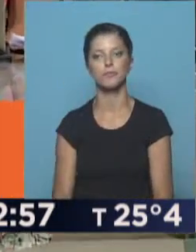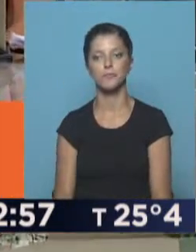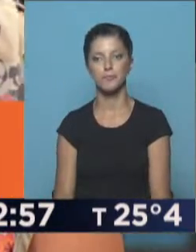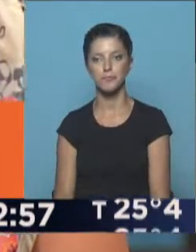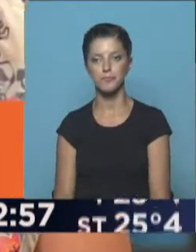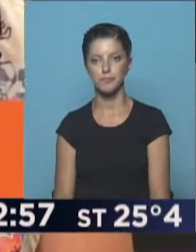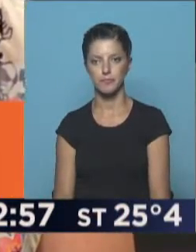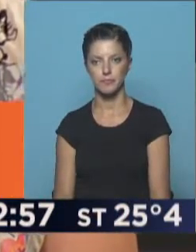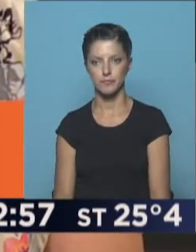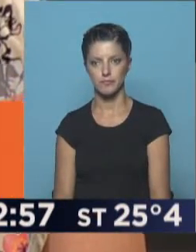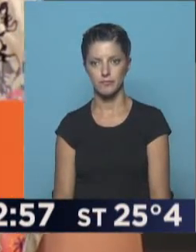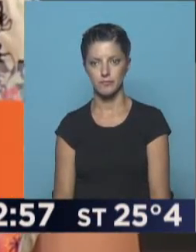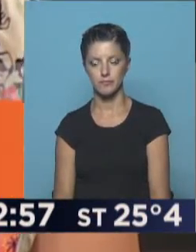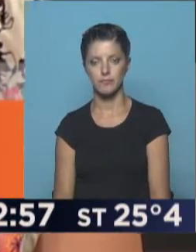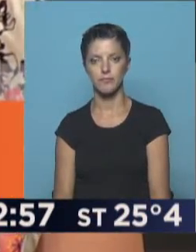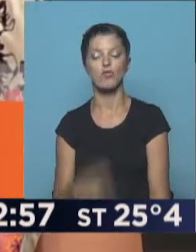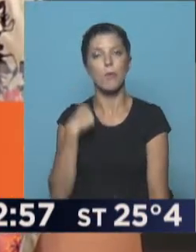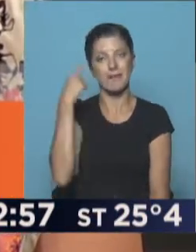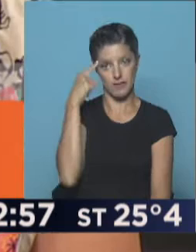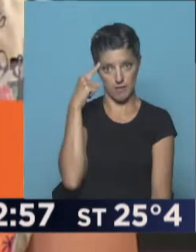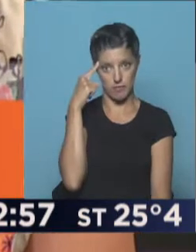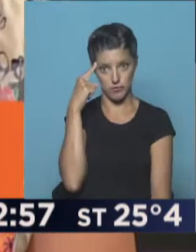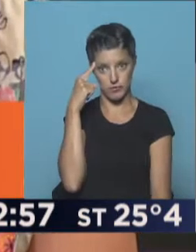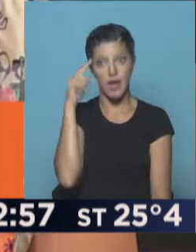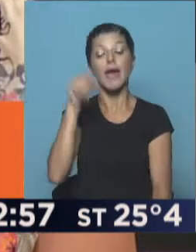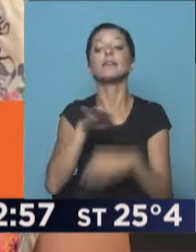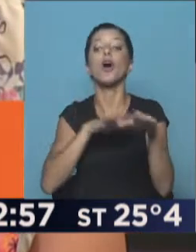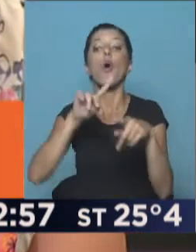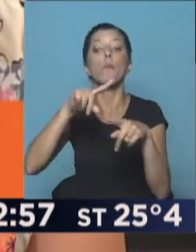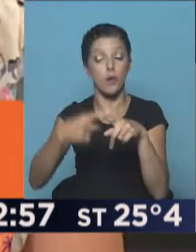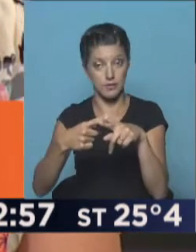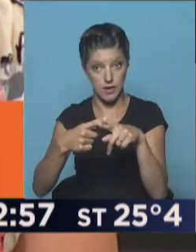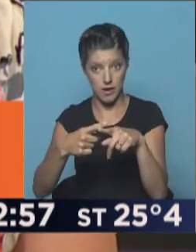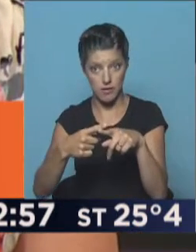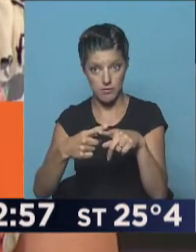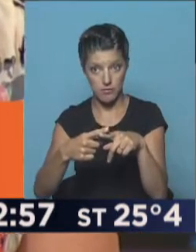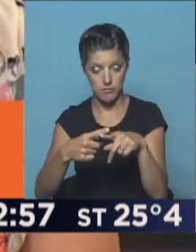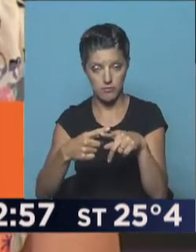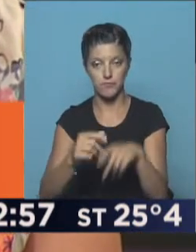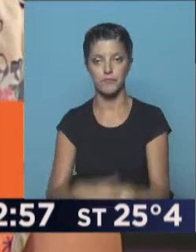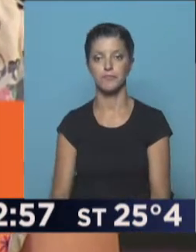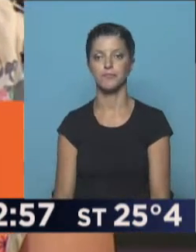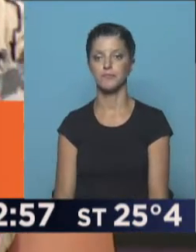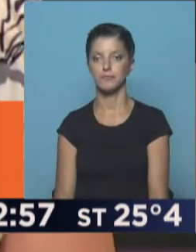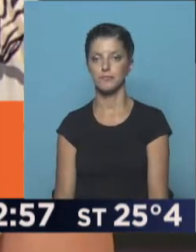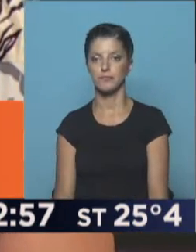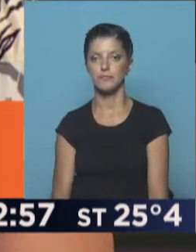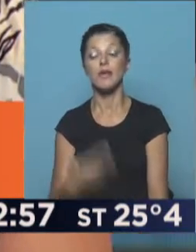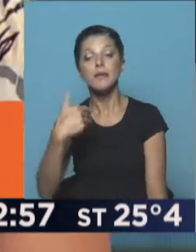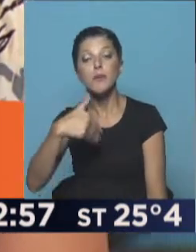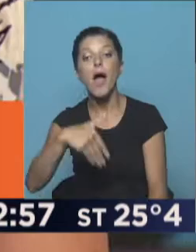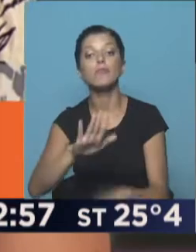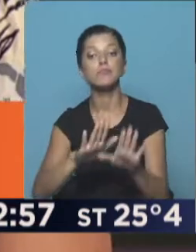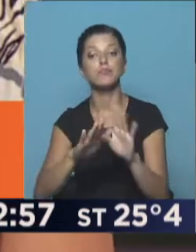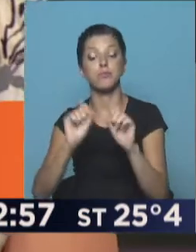digamos, esperanzador, uno pensaba, este outsider de la política iba a sorprender y iba a correrse